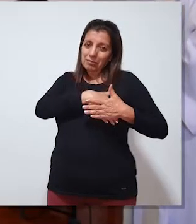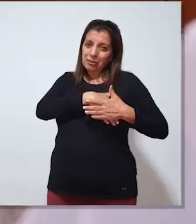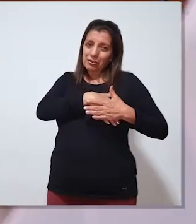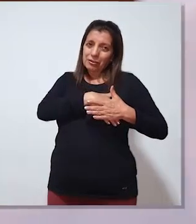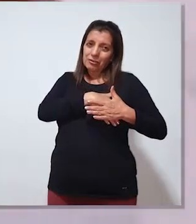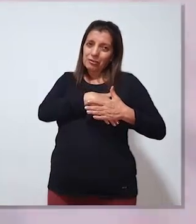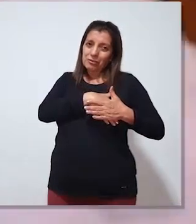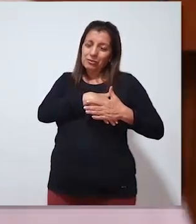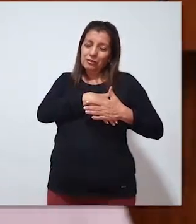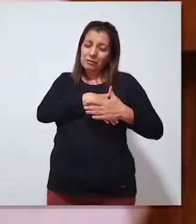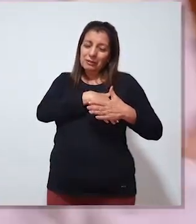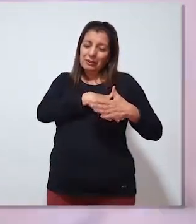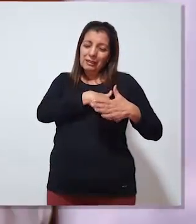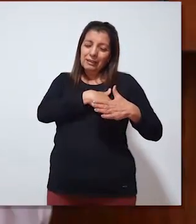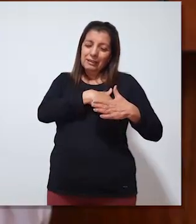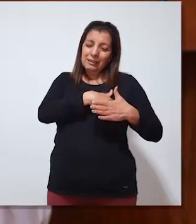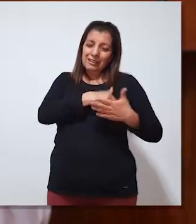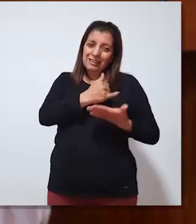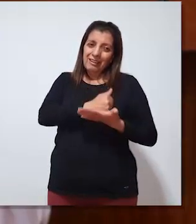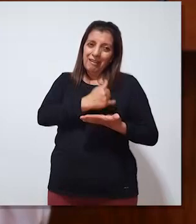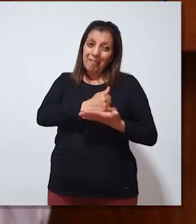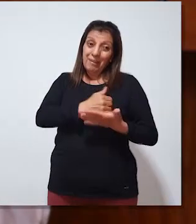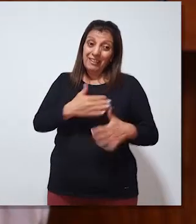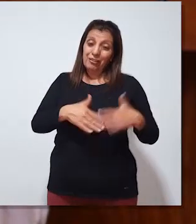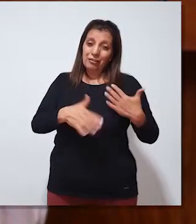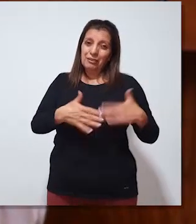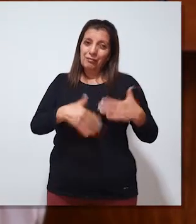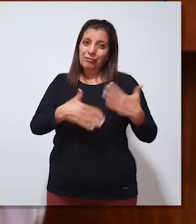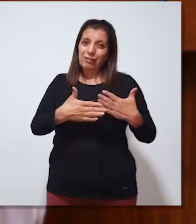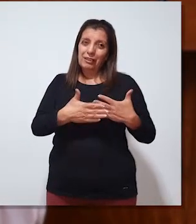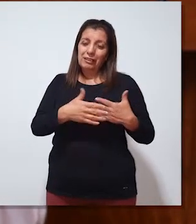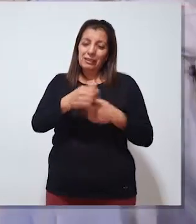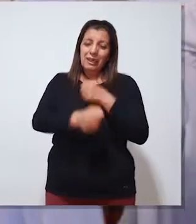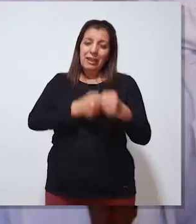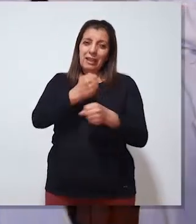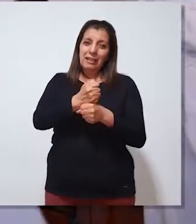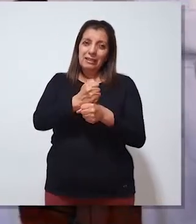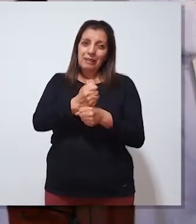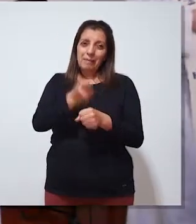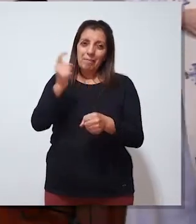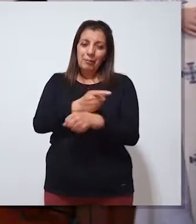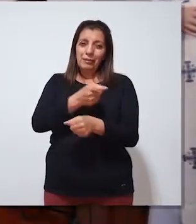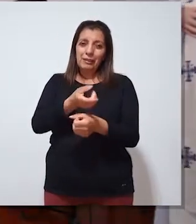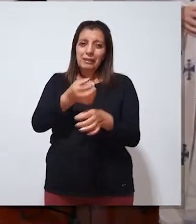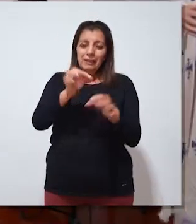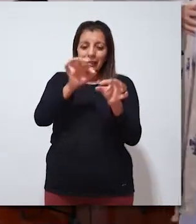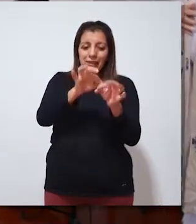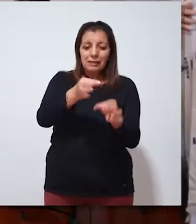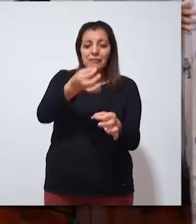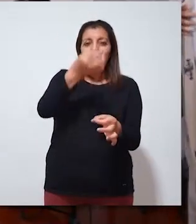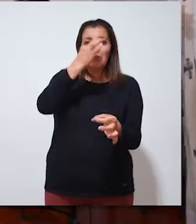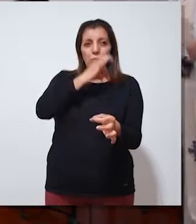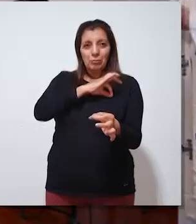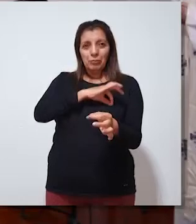ofrece. En espera de la felicidad de la comunión sacramental, quiero tenerte en espíritu. Ven a mí, oh Jesús